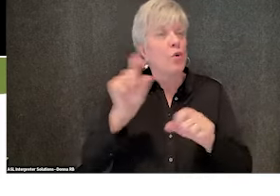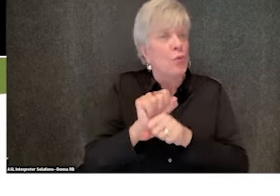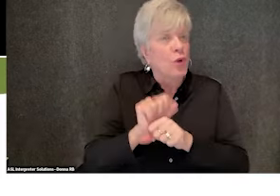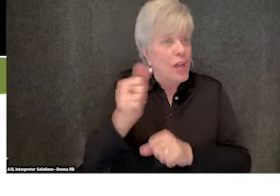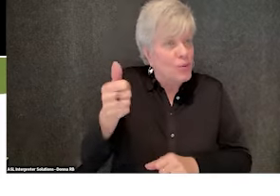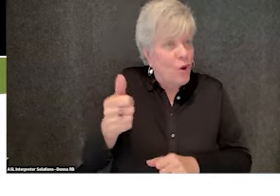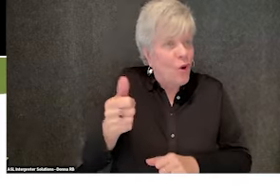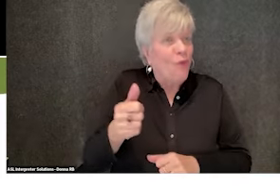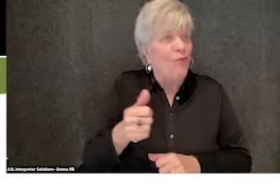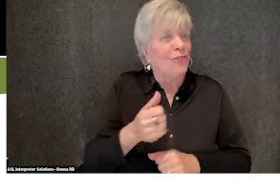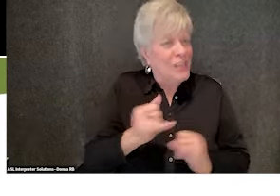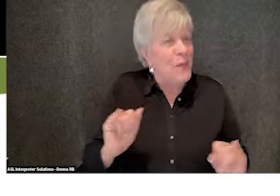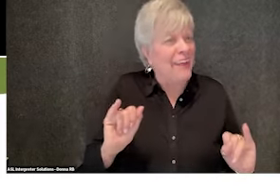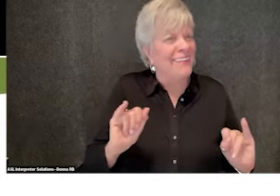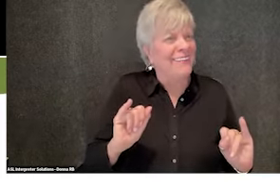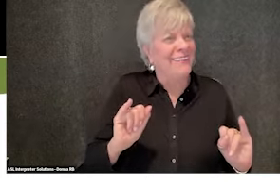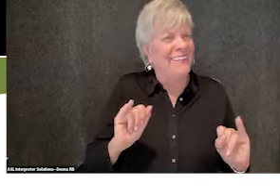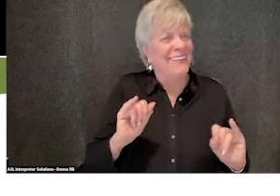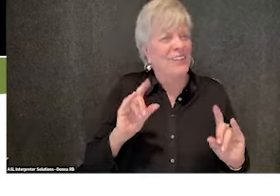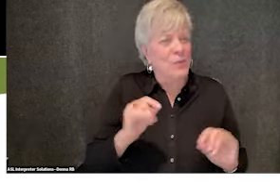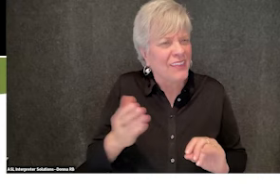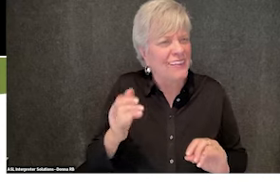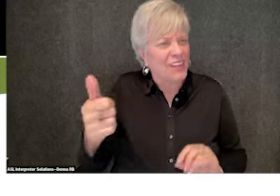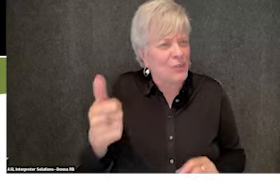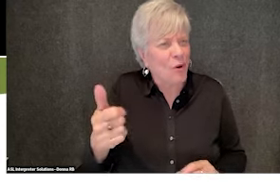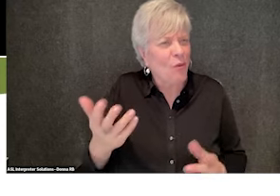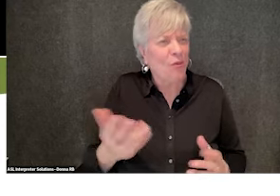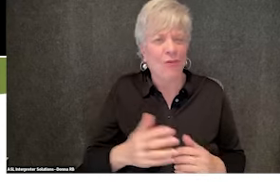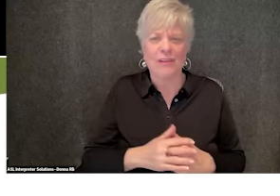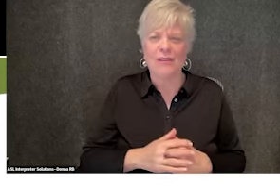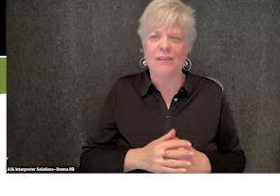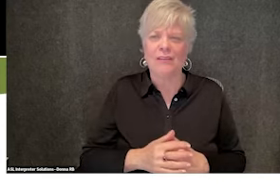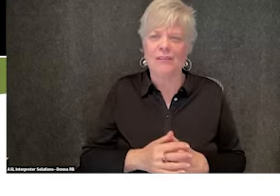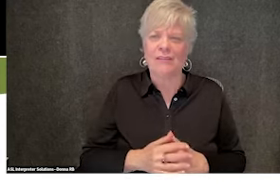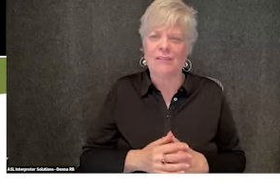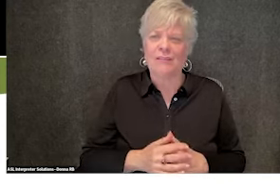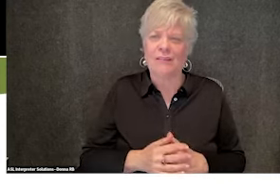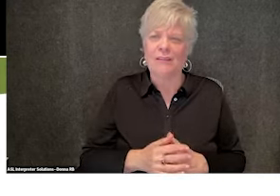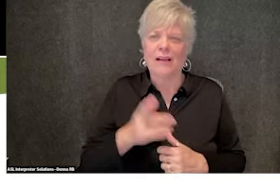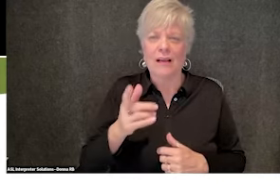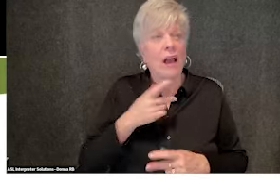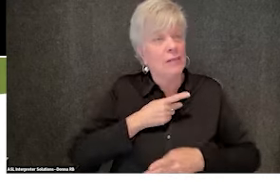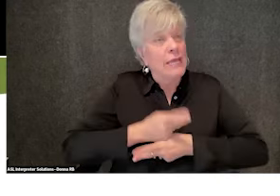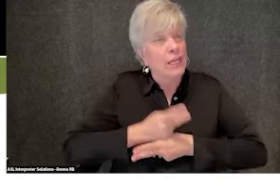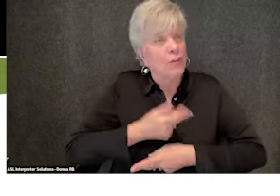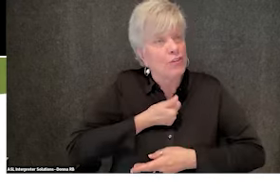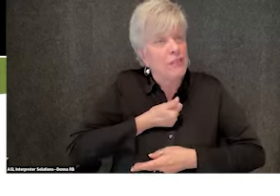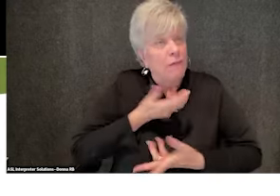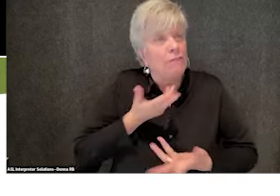ser como es. ¿Qué piensa cuando cuando las personas asumen que uno necesita un